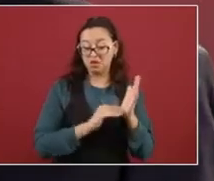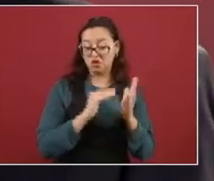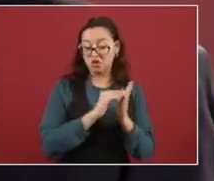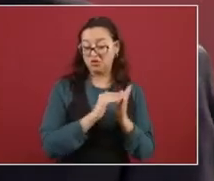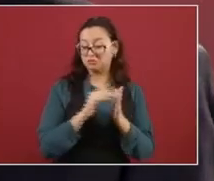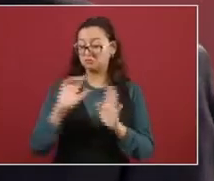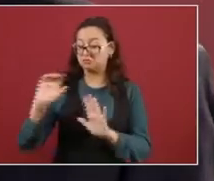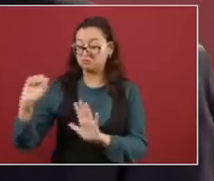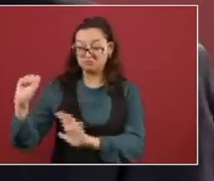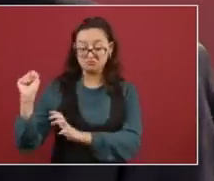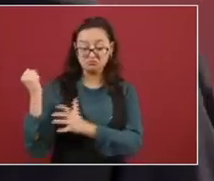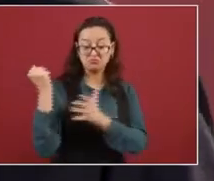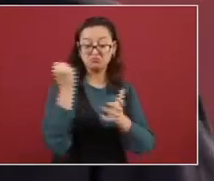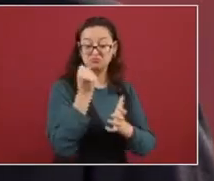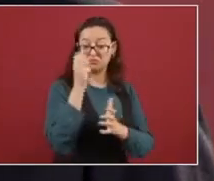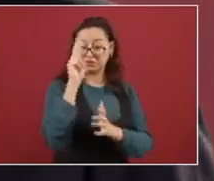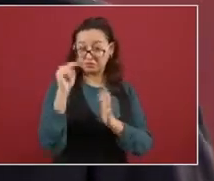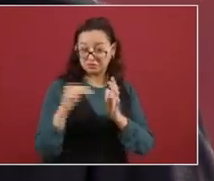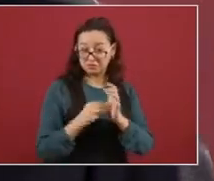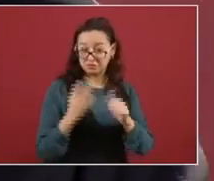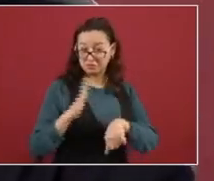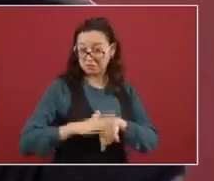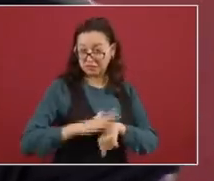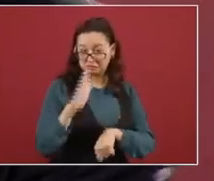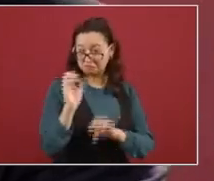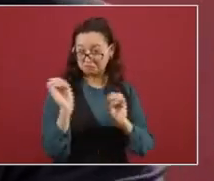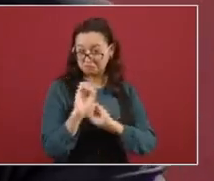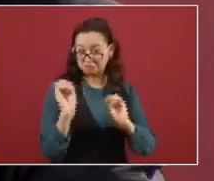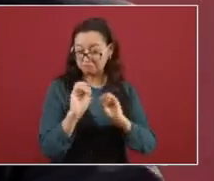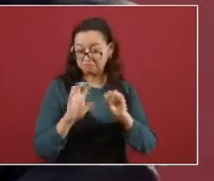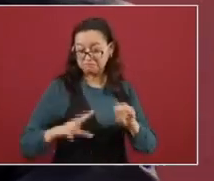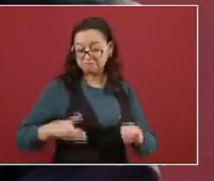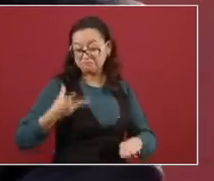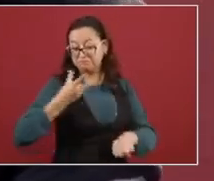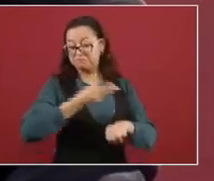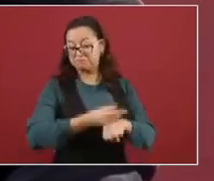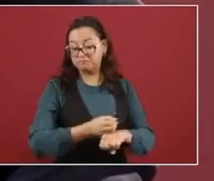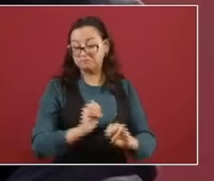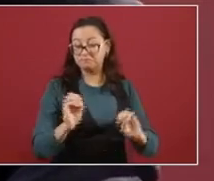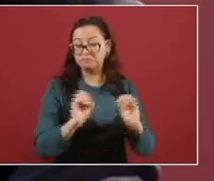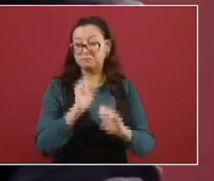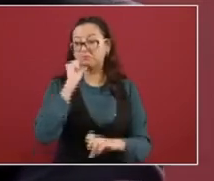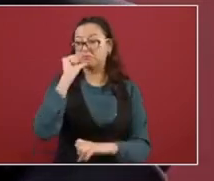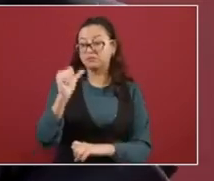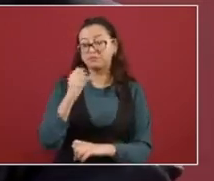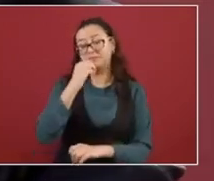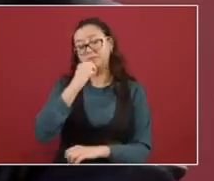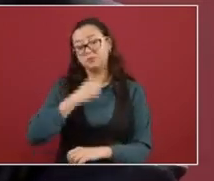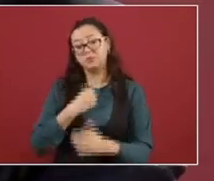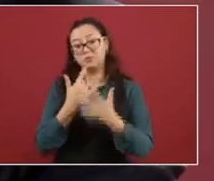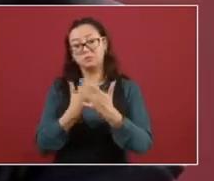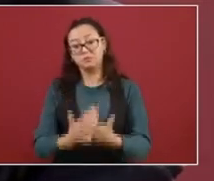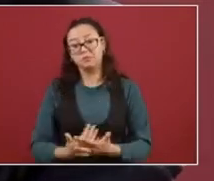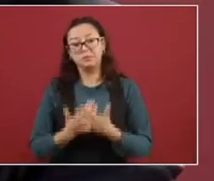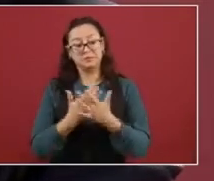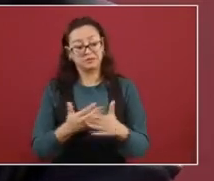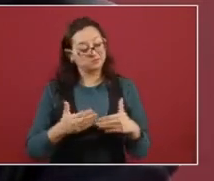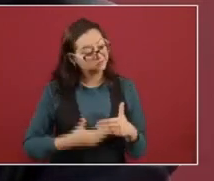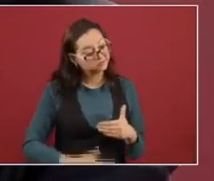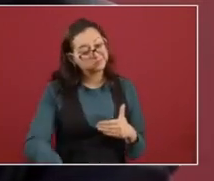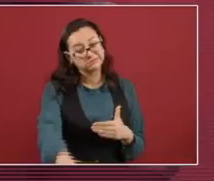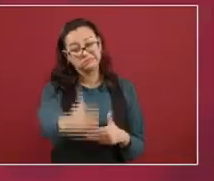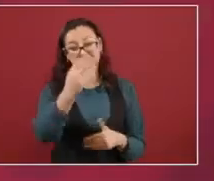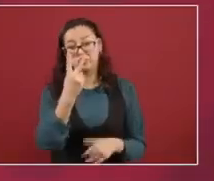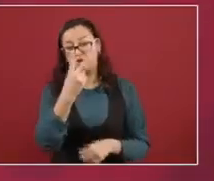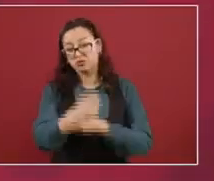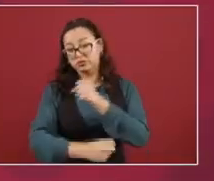pues se tendría que terminar en 2 dos años y ha causado